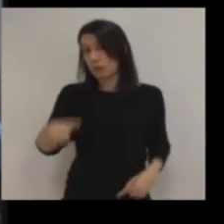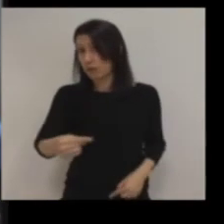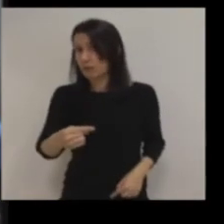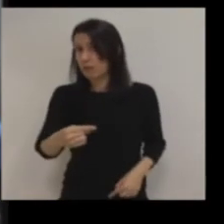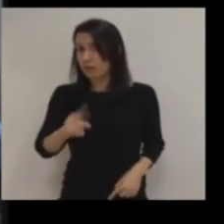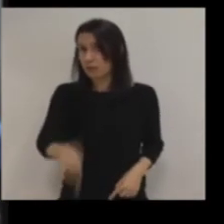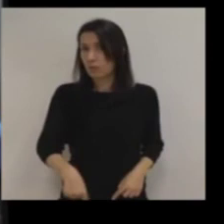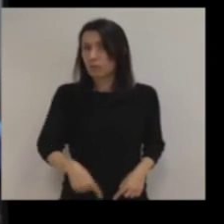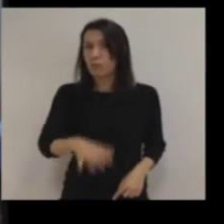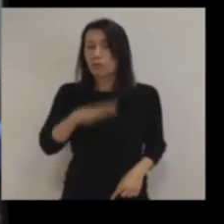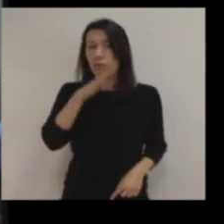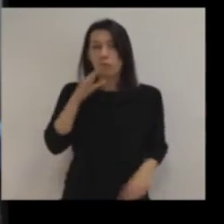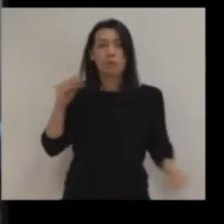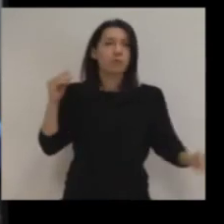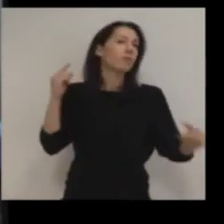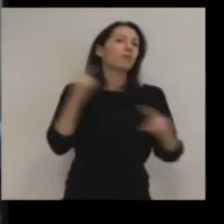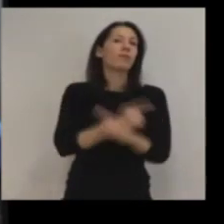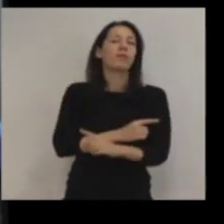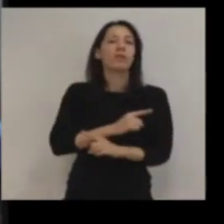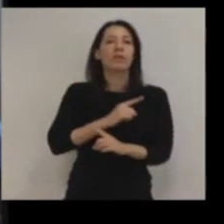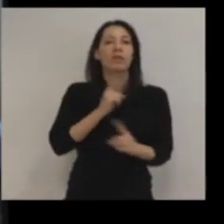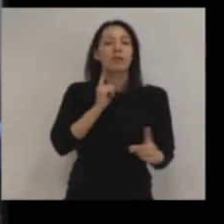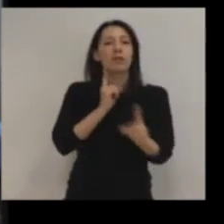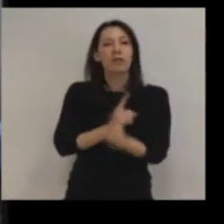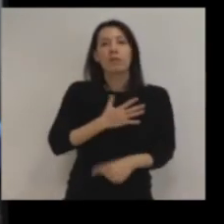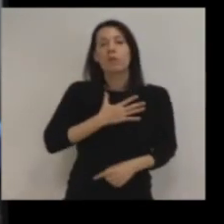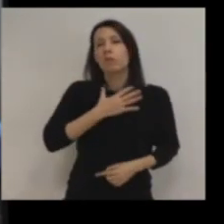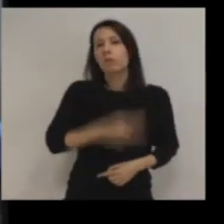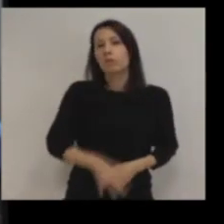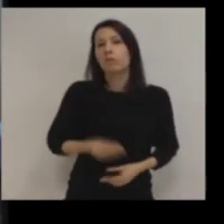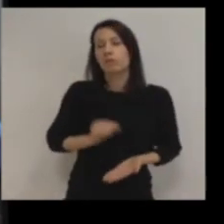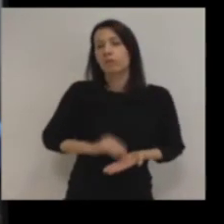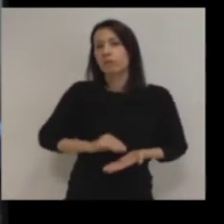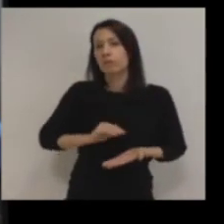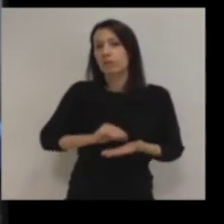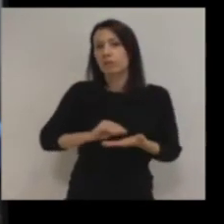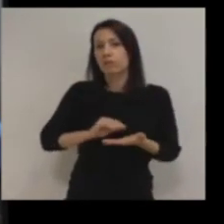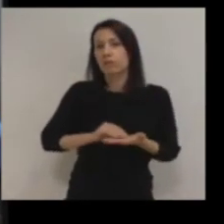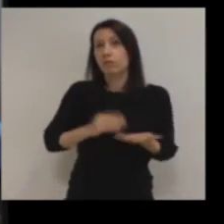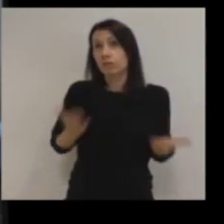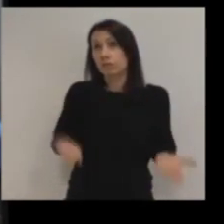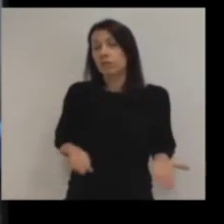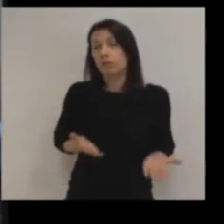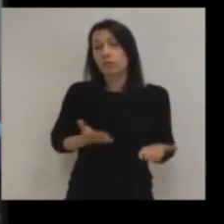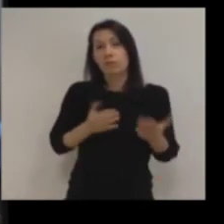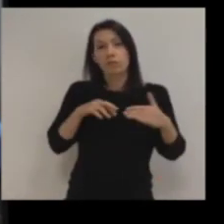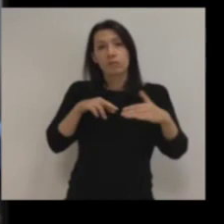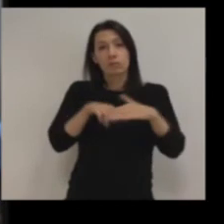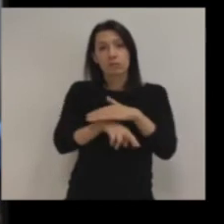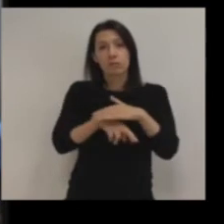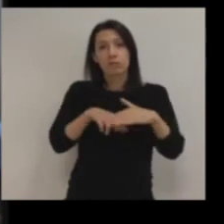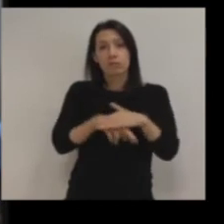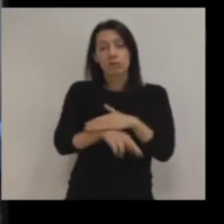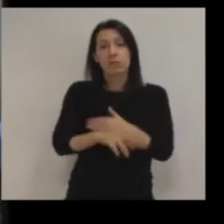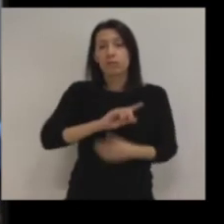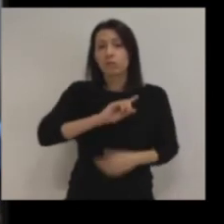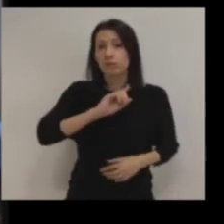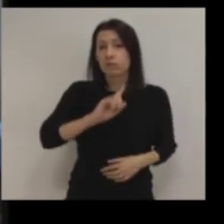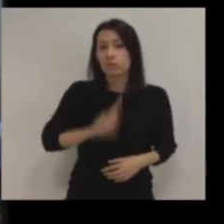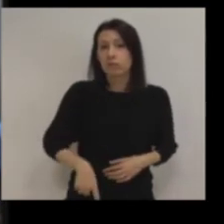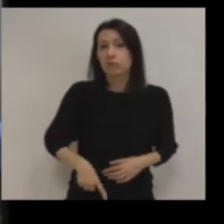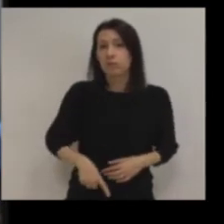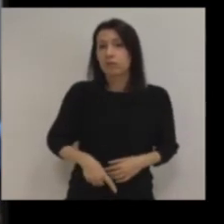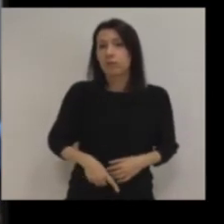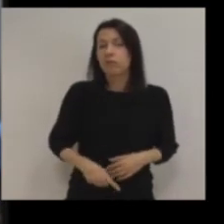también, porque está en contra, Javier lo comentaba, de la proximidad muchas veces, y que los medios, incluso incluyendo